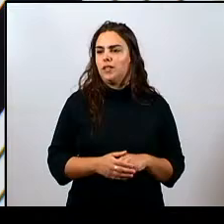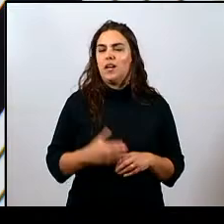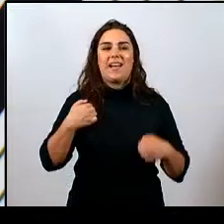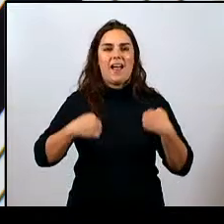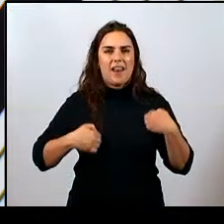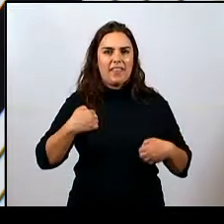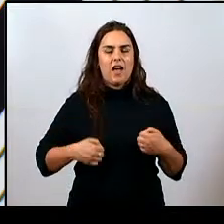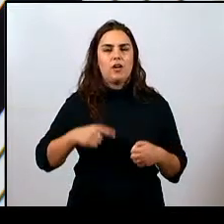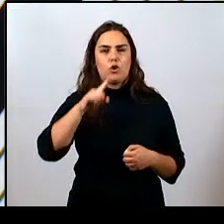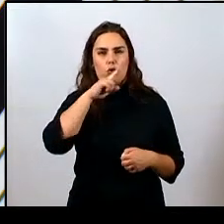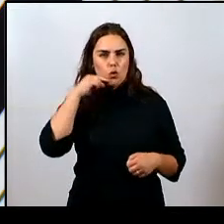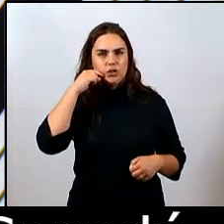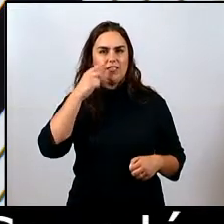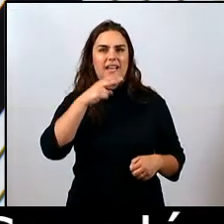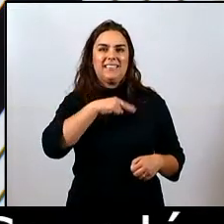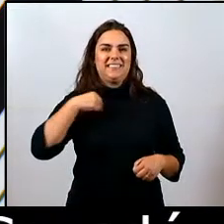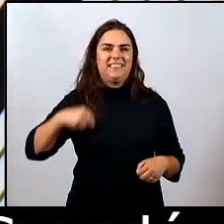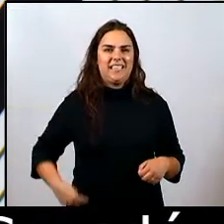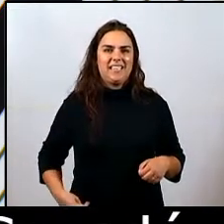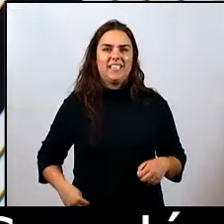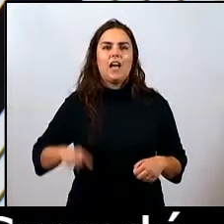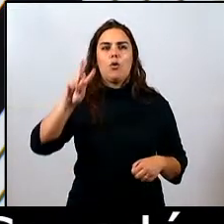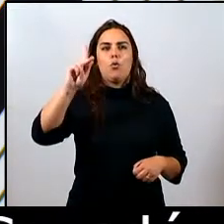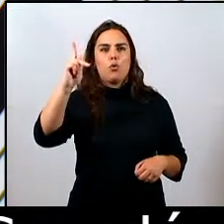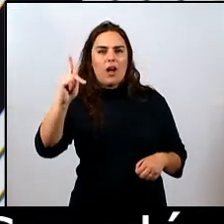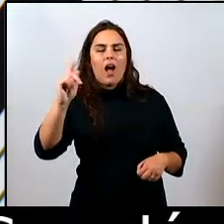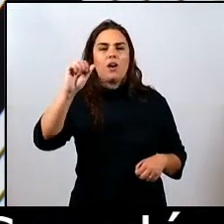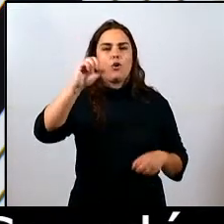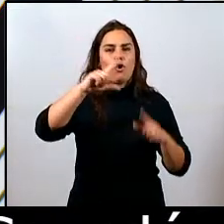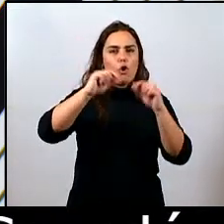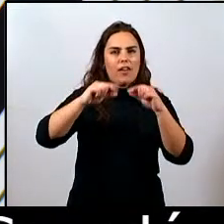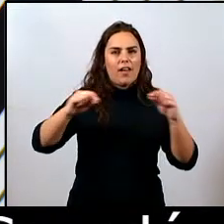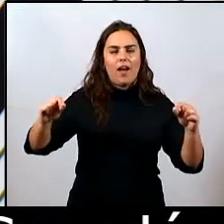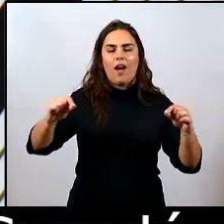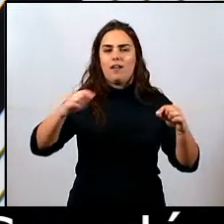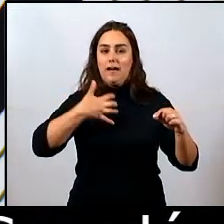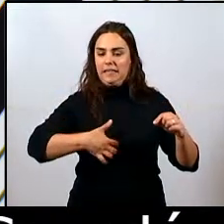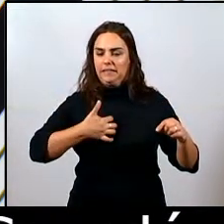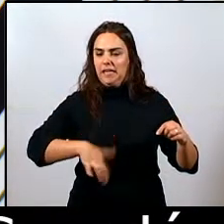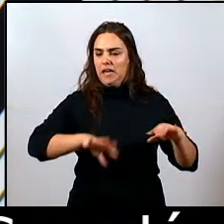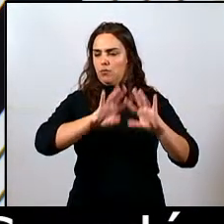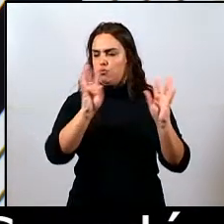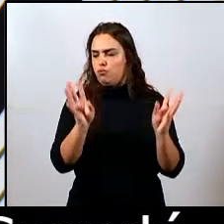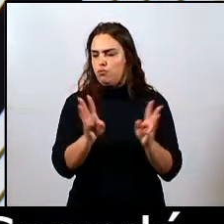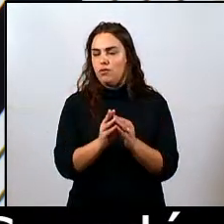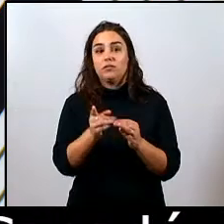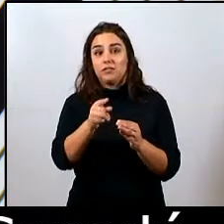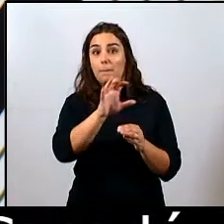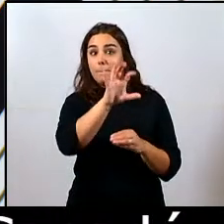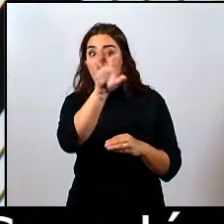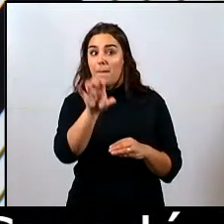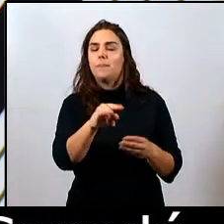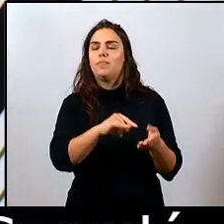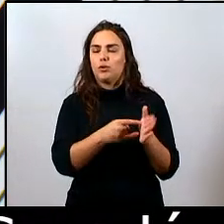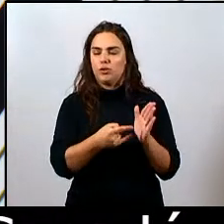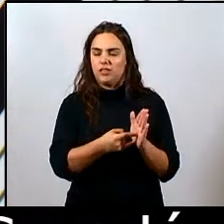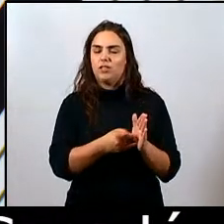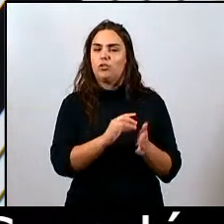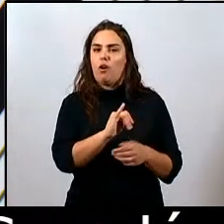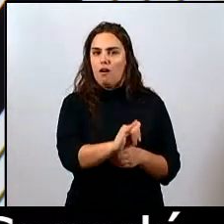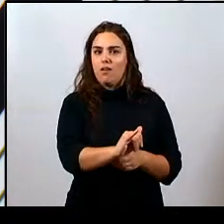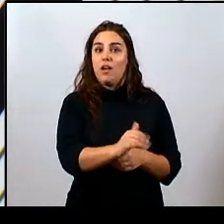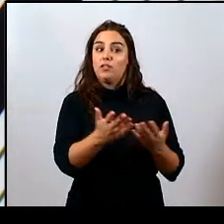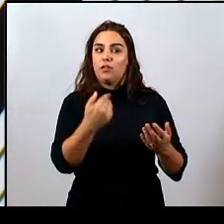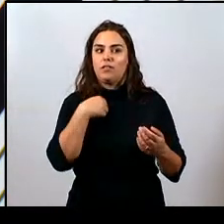Rusia, China, Reino Unido, India, Corea del Sur, Japón, Argentina. En definitiva, en todos estos países hay proyectos en marcha y deberíamos al